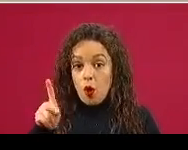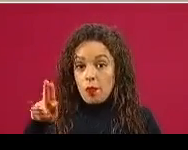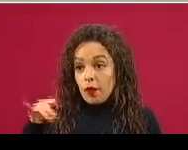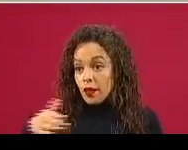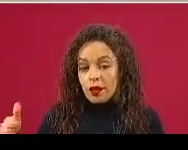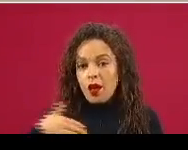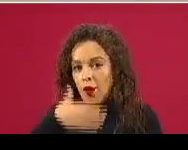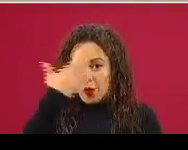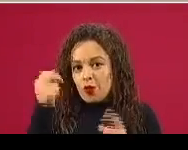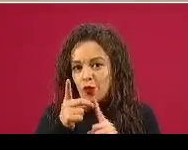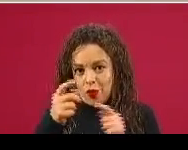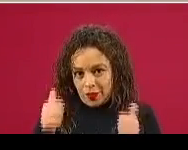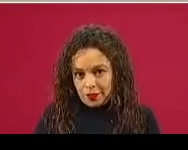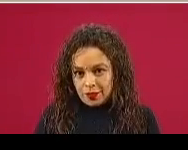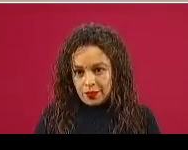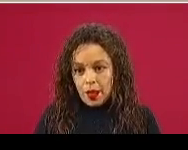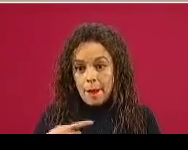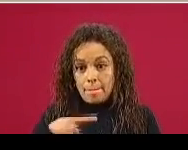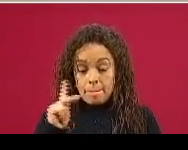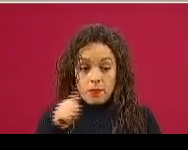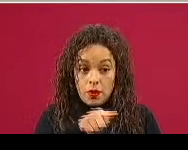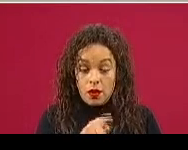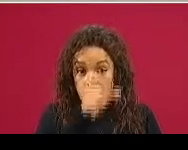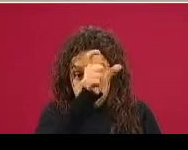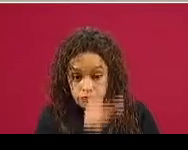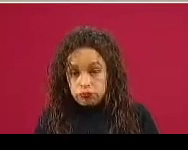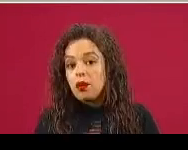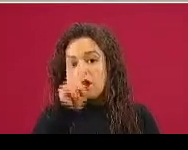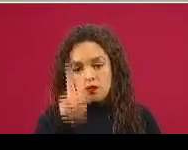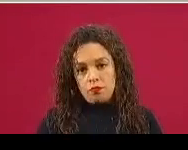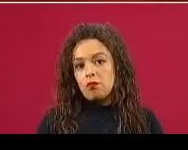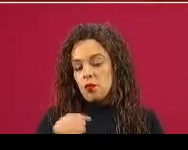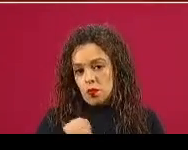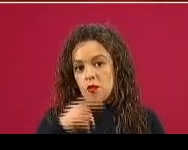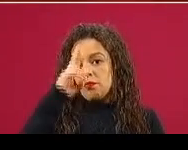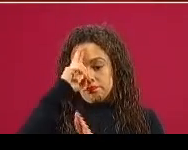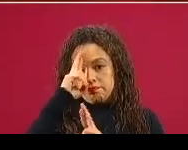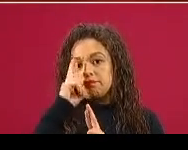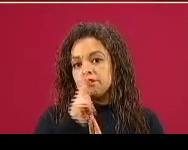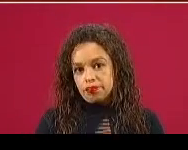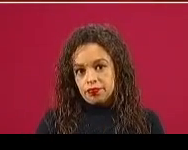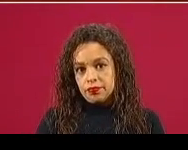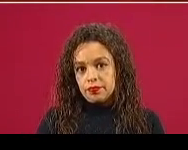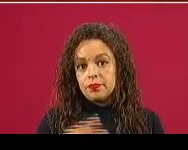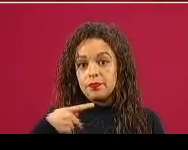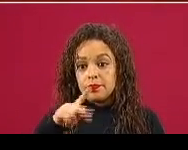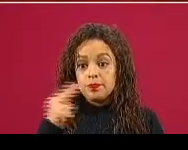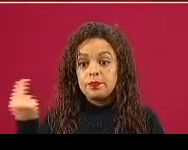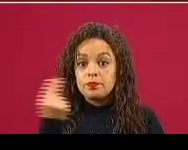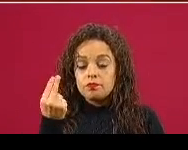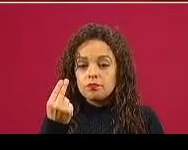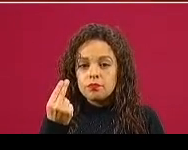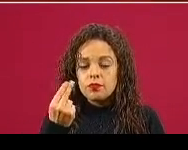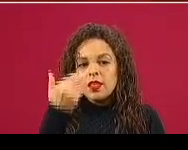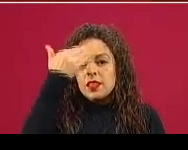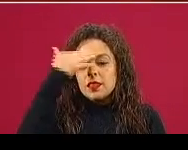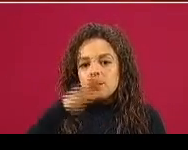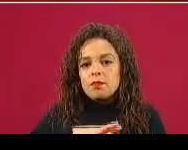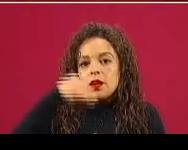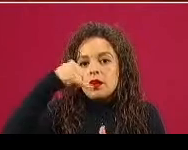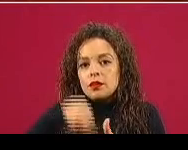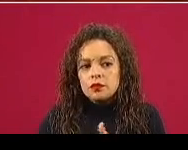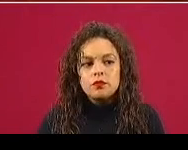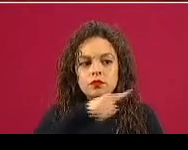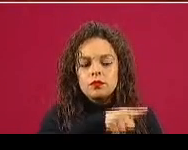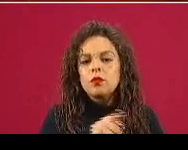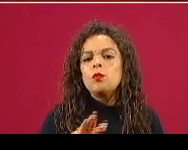y me parece un individuo respetable. No sé, habría que ver sus argumentos sobre a lo que se refiere.